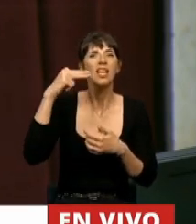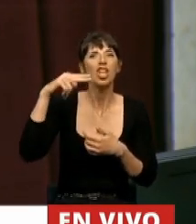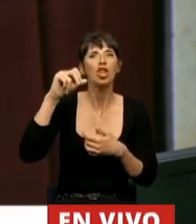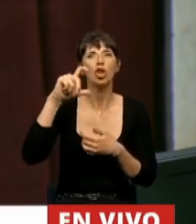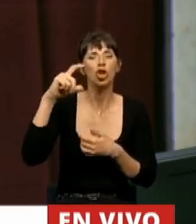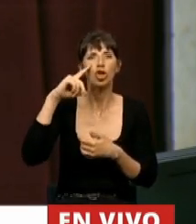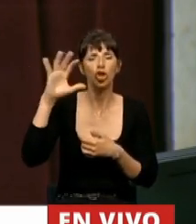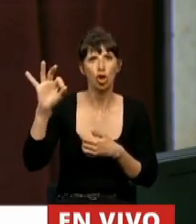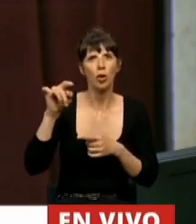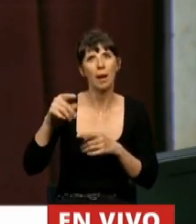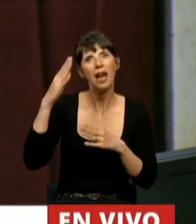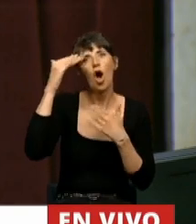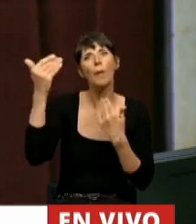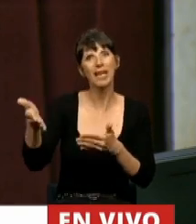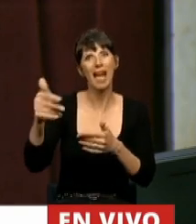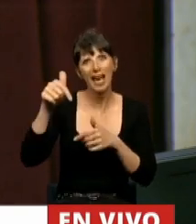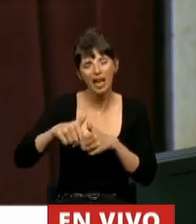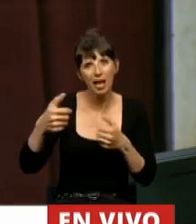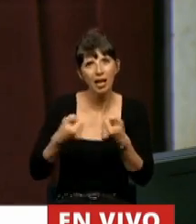a 100 años de la